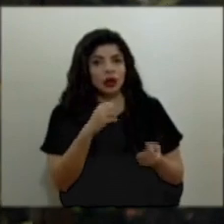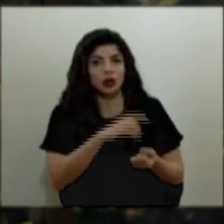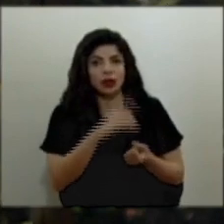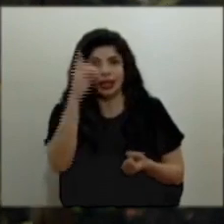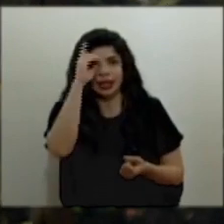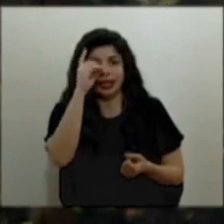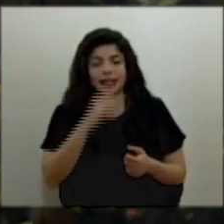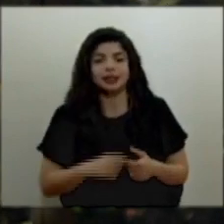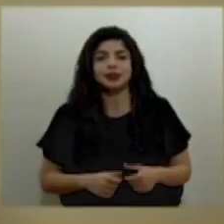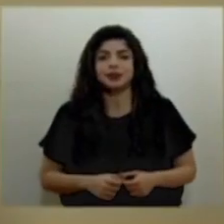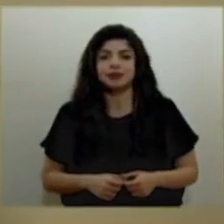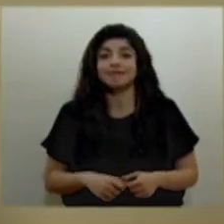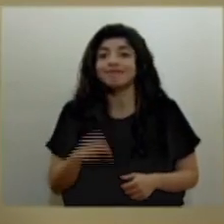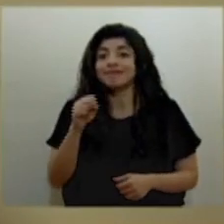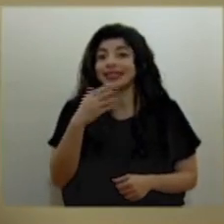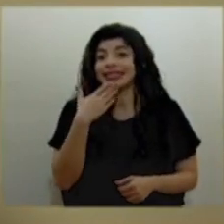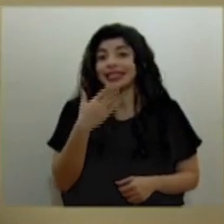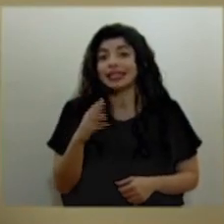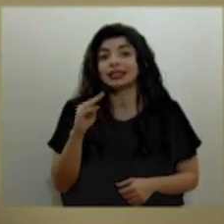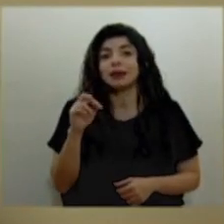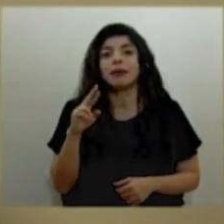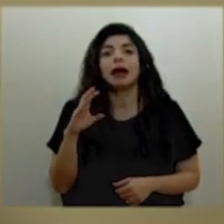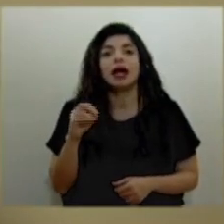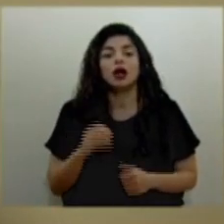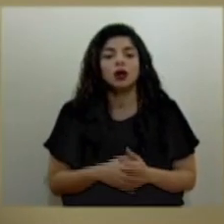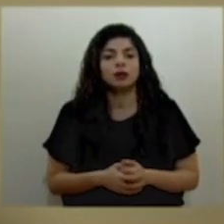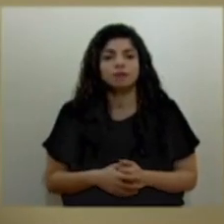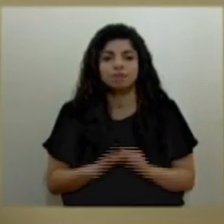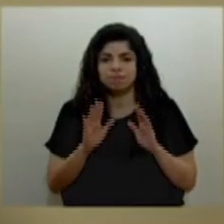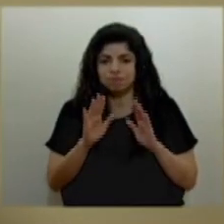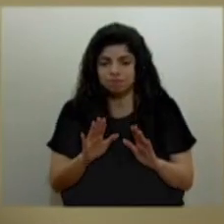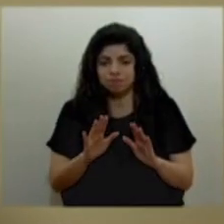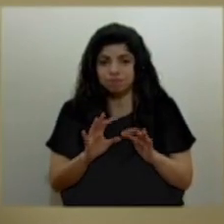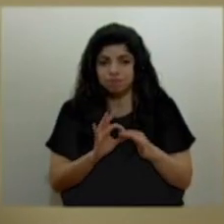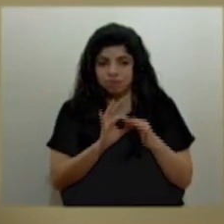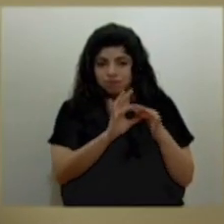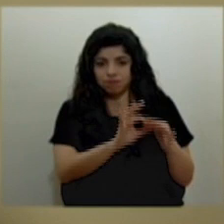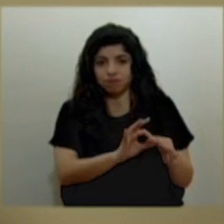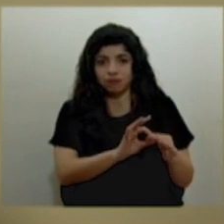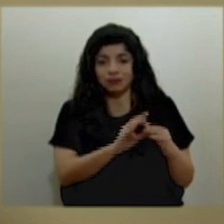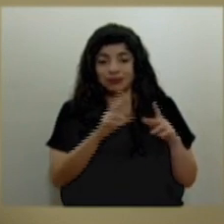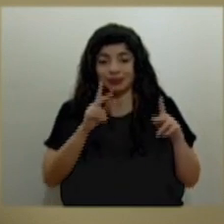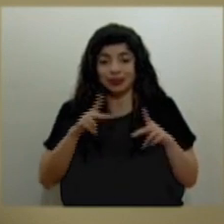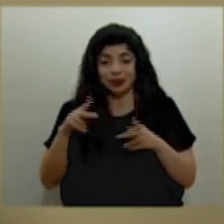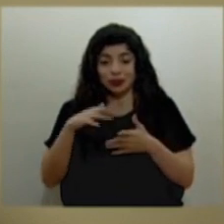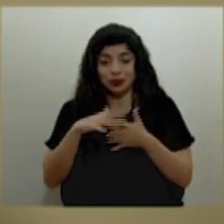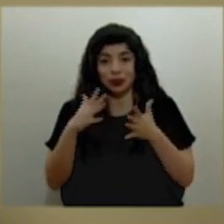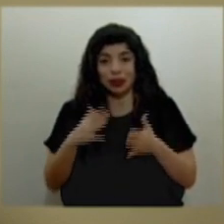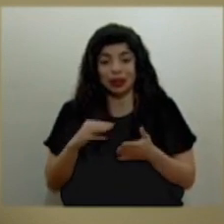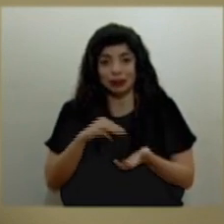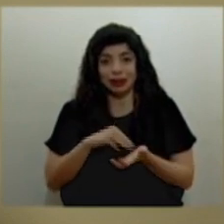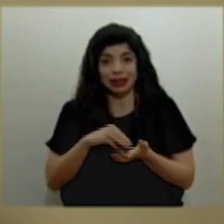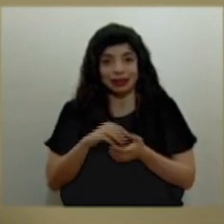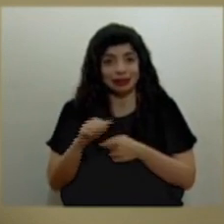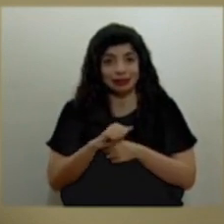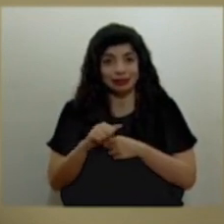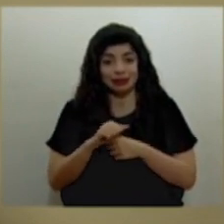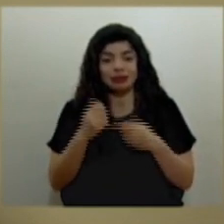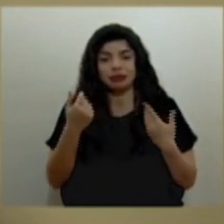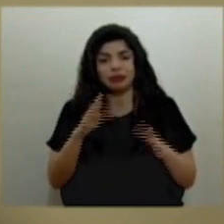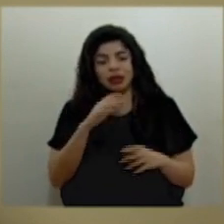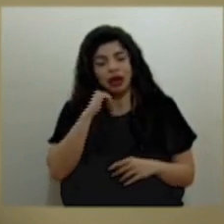doctor Daniel Salas. Sí, gracias, Marco. Con respecto a los internos, como ya